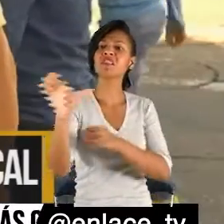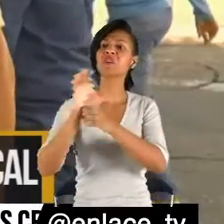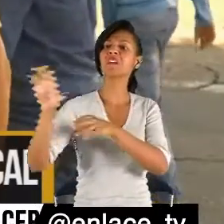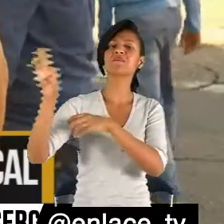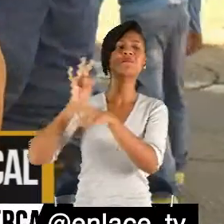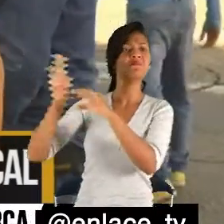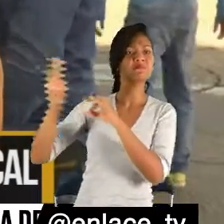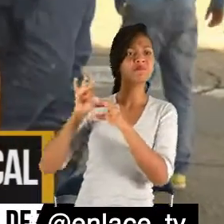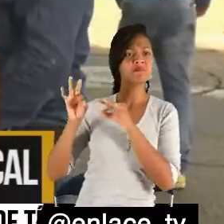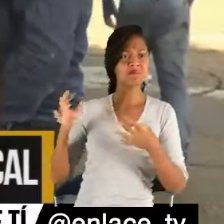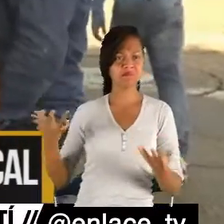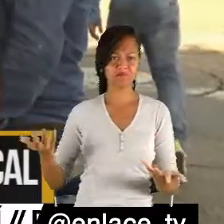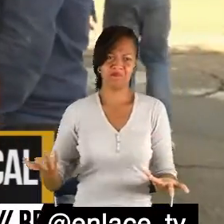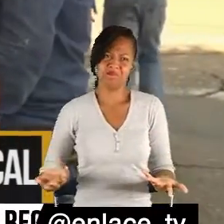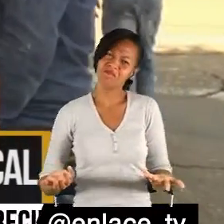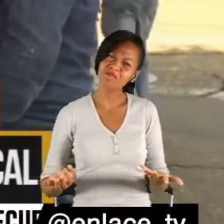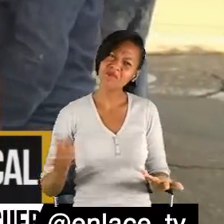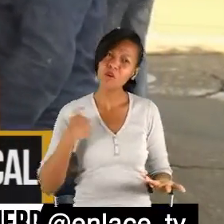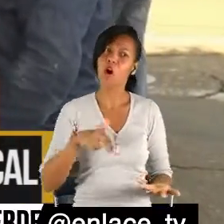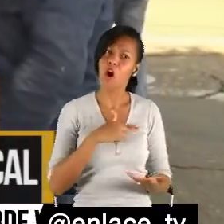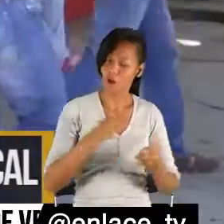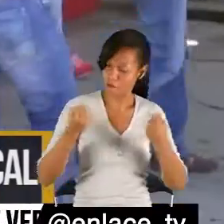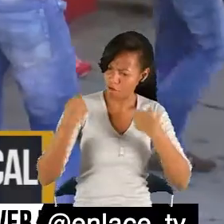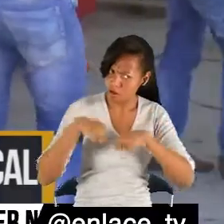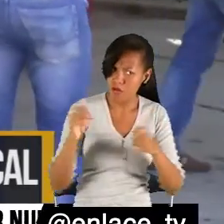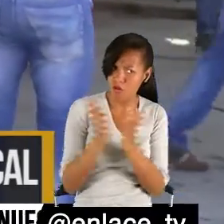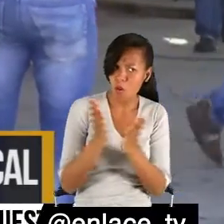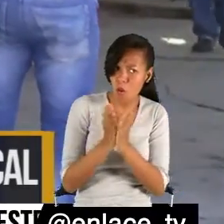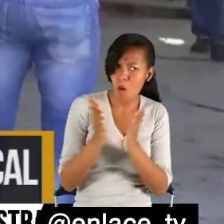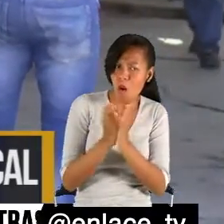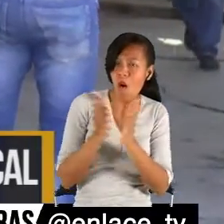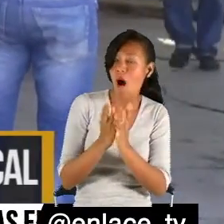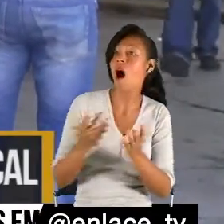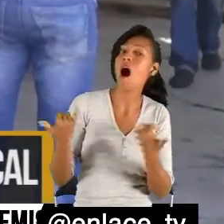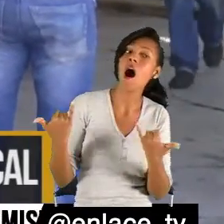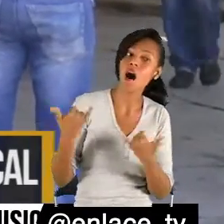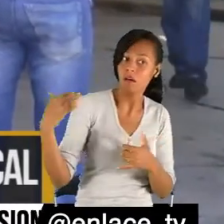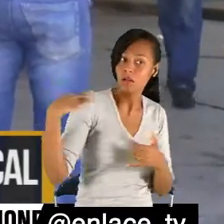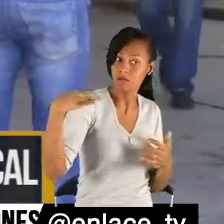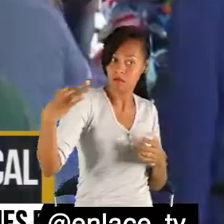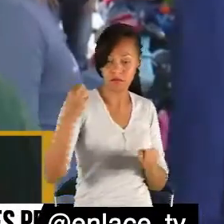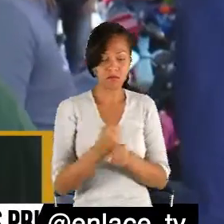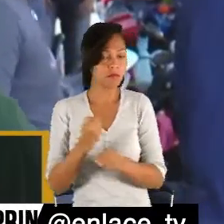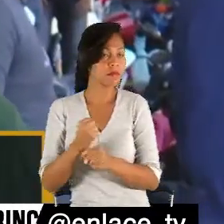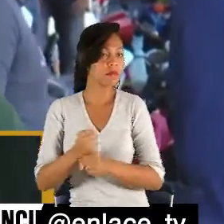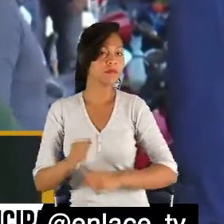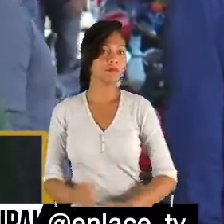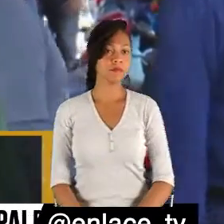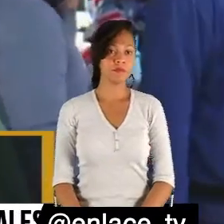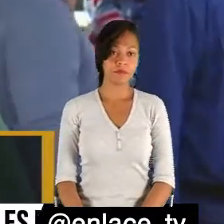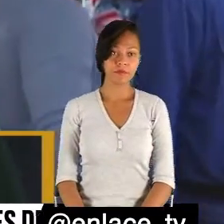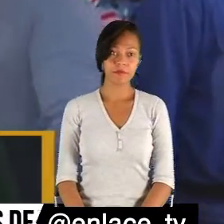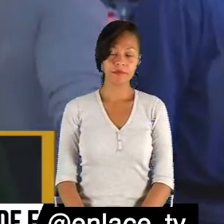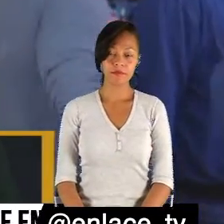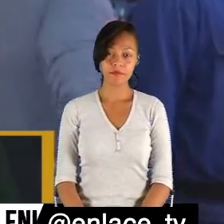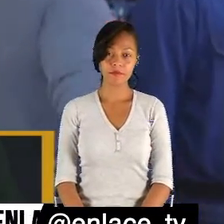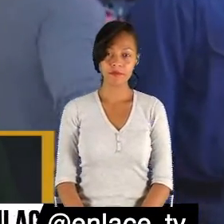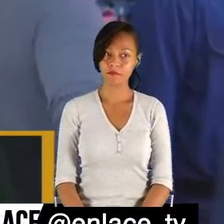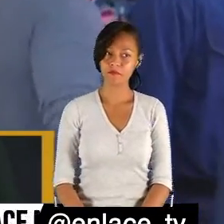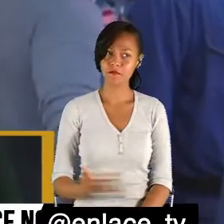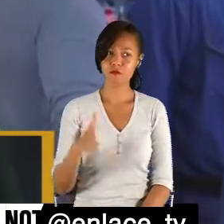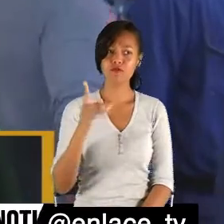sino para lo que con esfuerzo por lo tanto piden dignificación de sus labores me encuentro hace casi un año